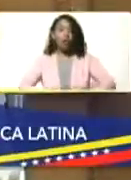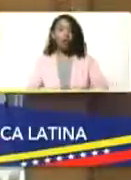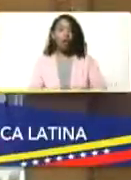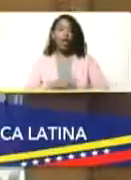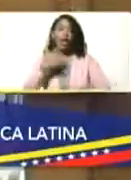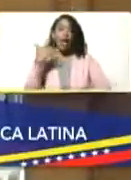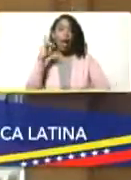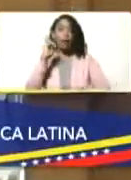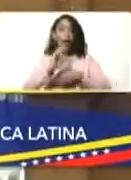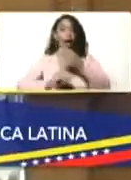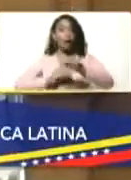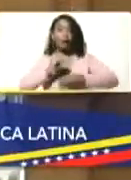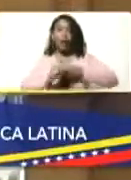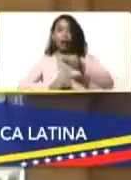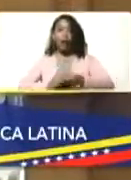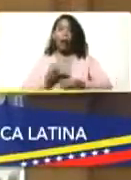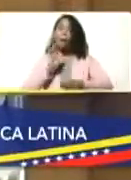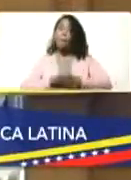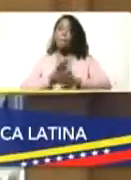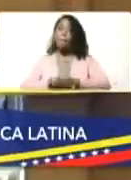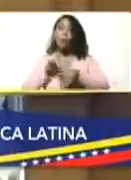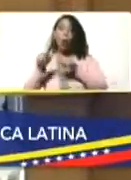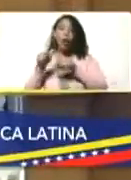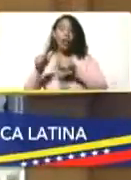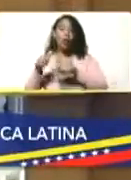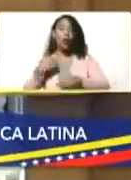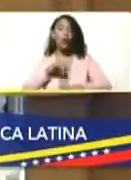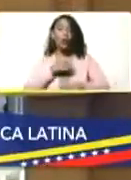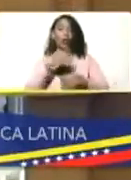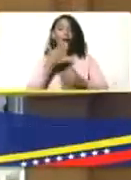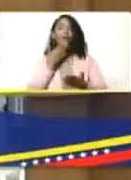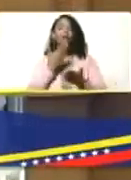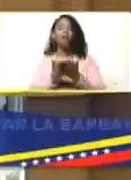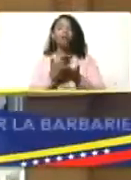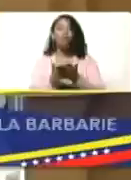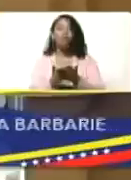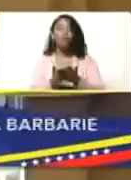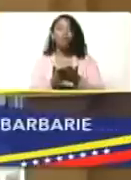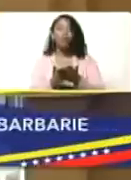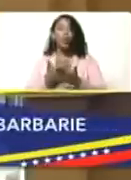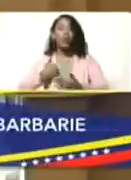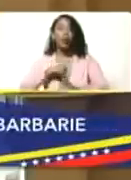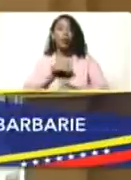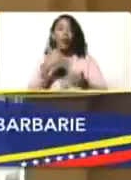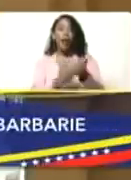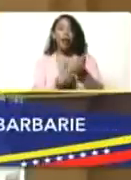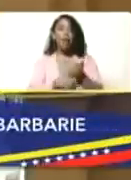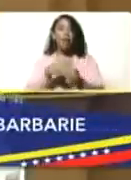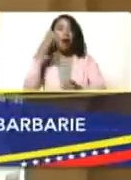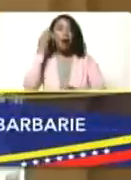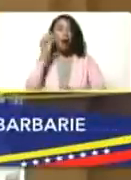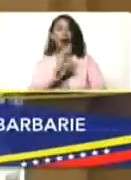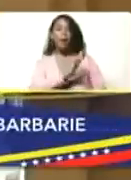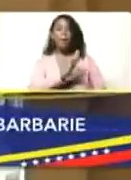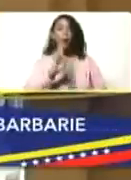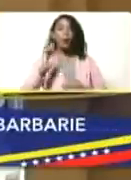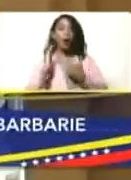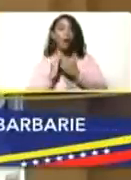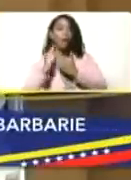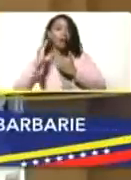hacer. Y por eso nuestras solicitudes a nuestra hermana república y